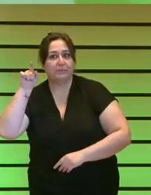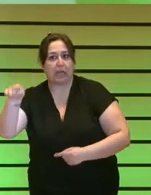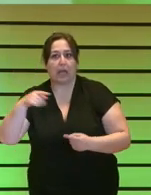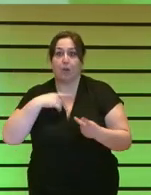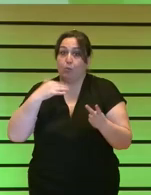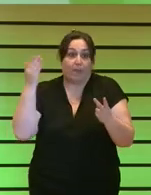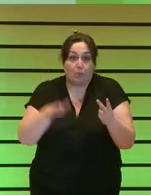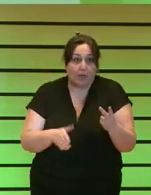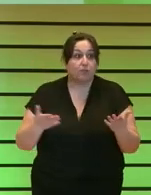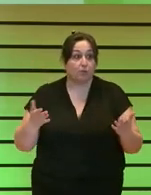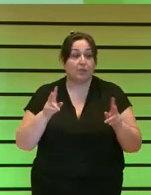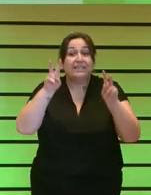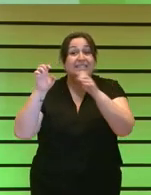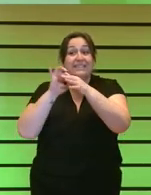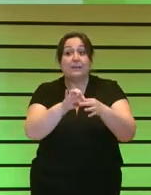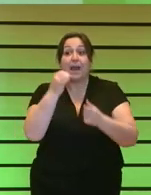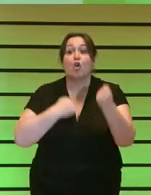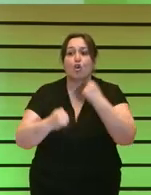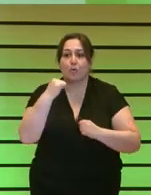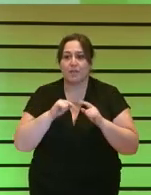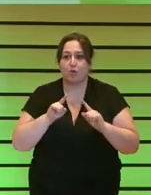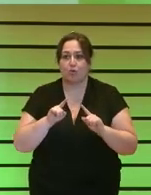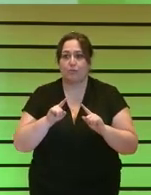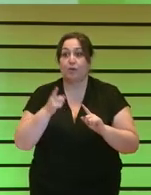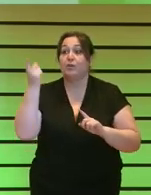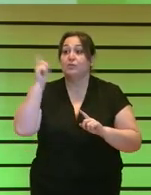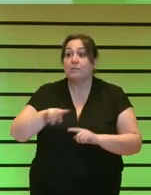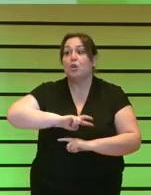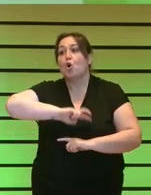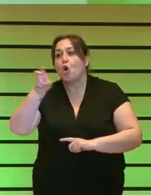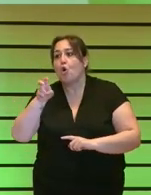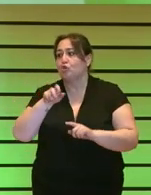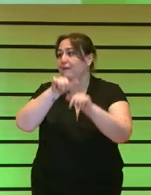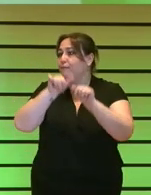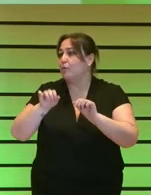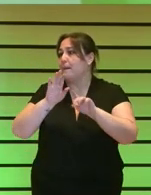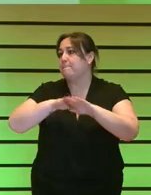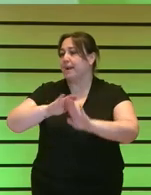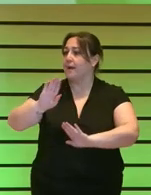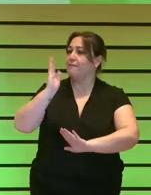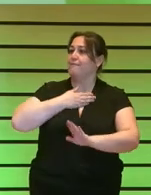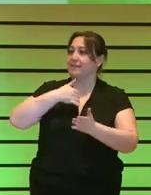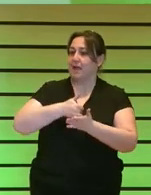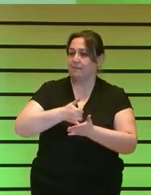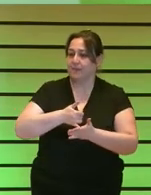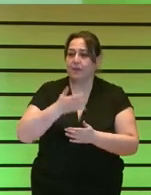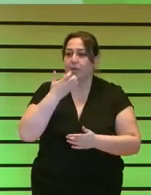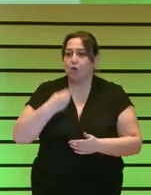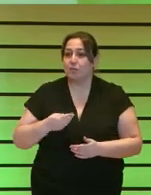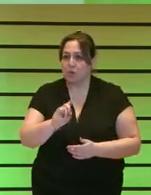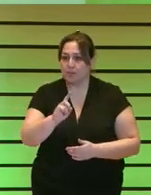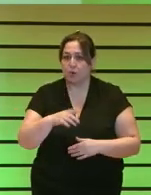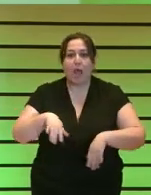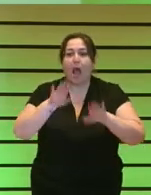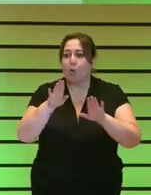extremas eso en cuestiones económicas pero también otro tipo de vulnerabilidades no es lo mismo aunque tengamos las